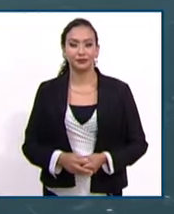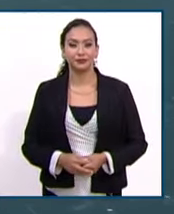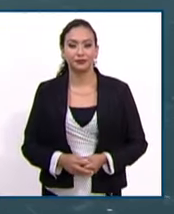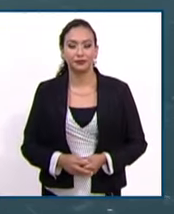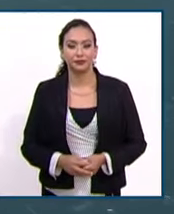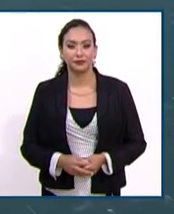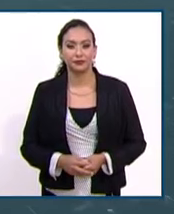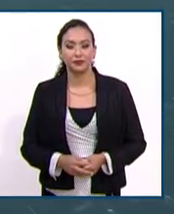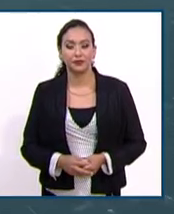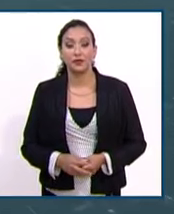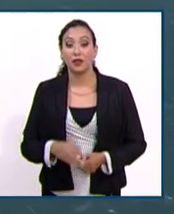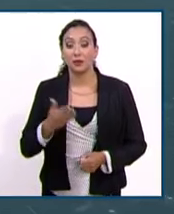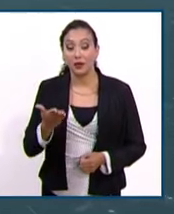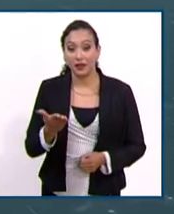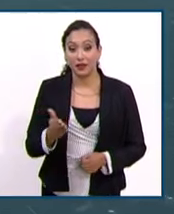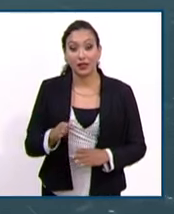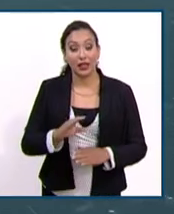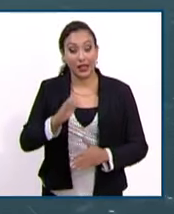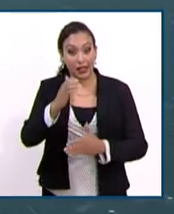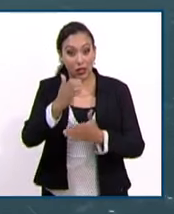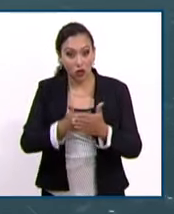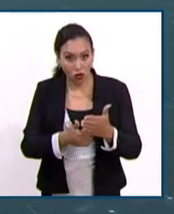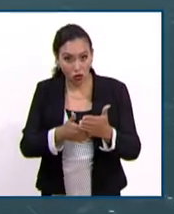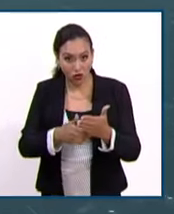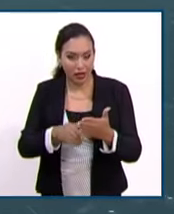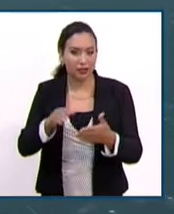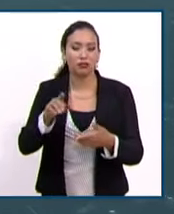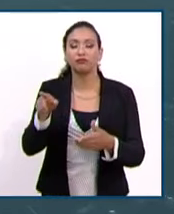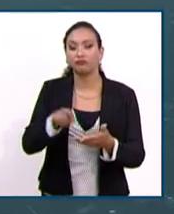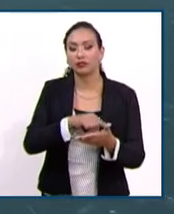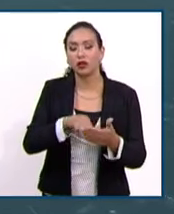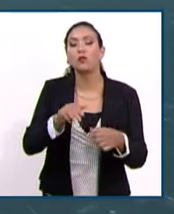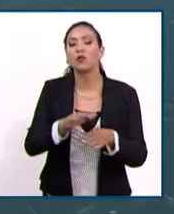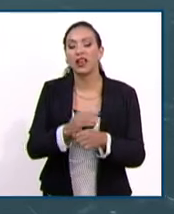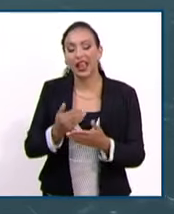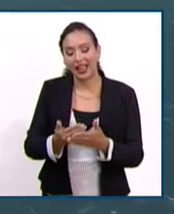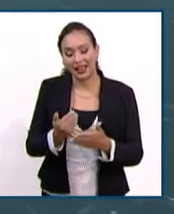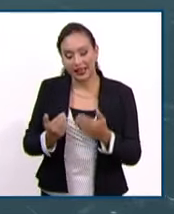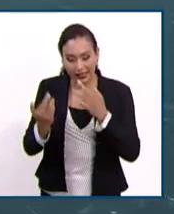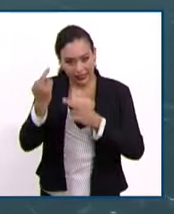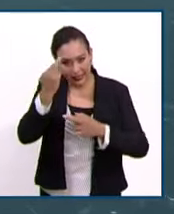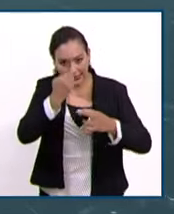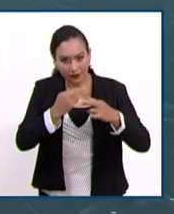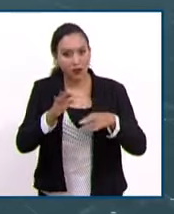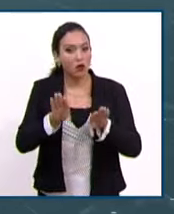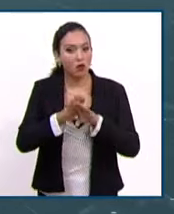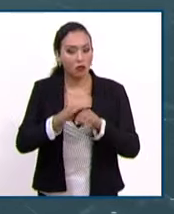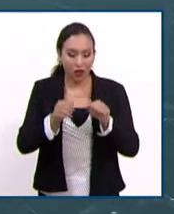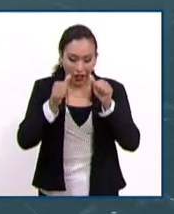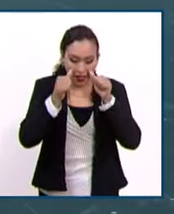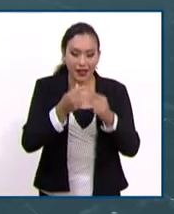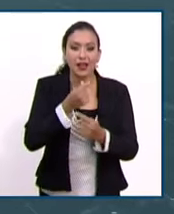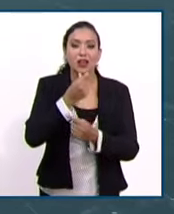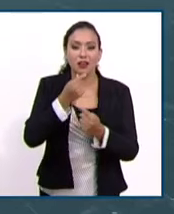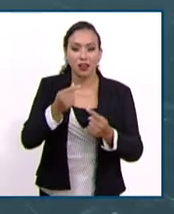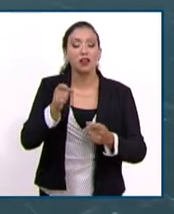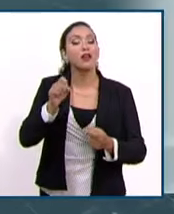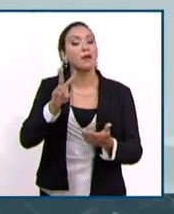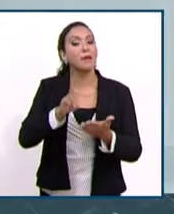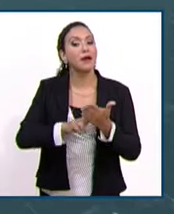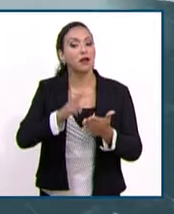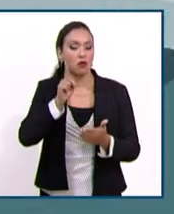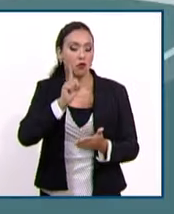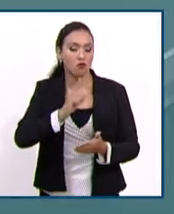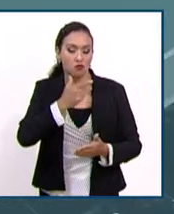Petición para poner fin a un contrato de comodato debe analizarse con perspectiva de infancia y género, determinó la primera